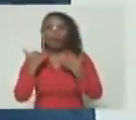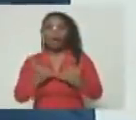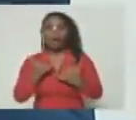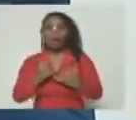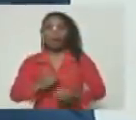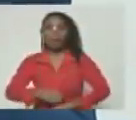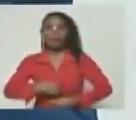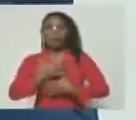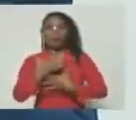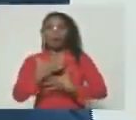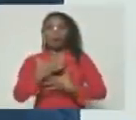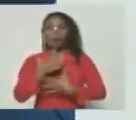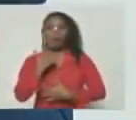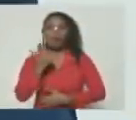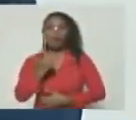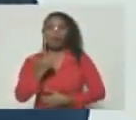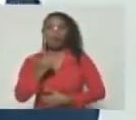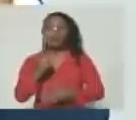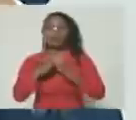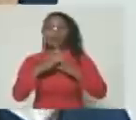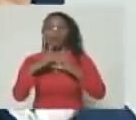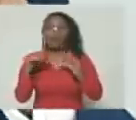¿no?, que dicen...